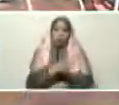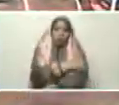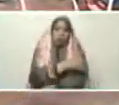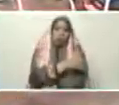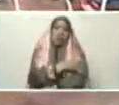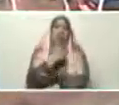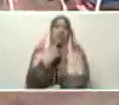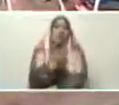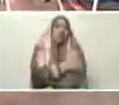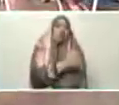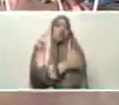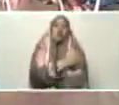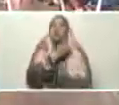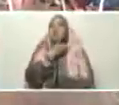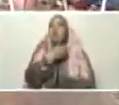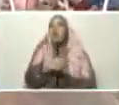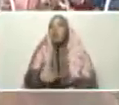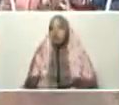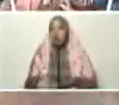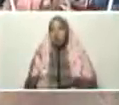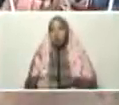dígalo ahí